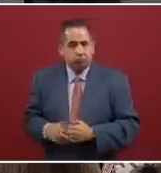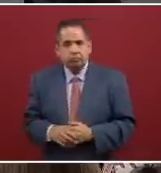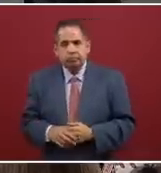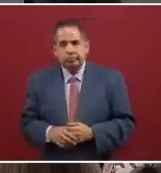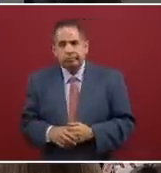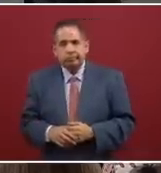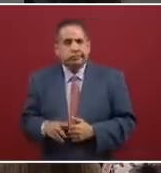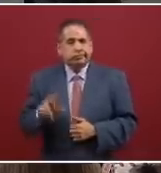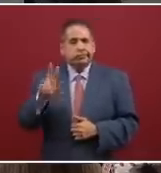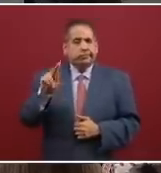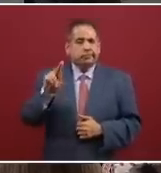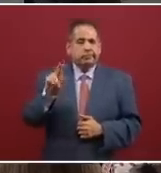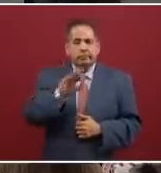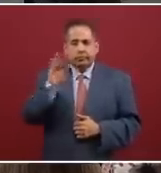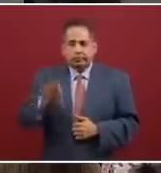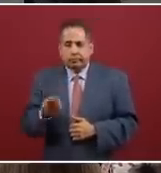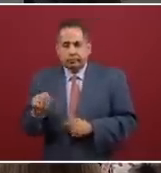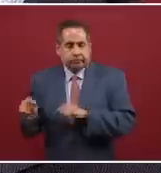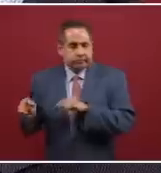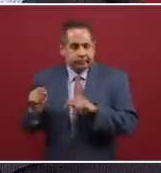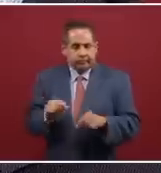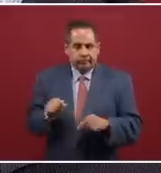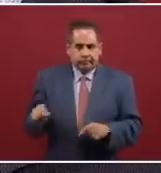el 80 por ciento